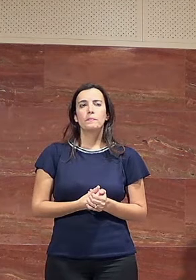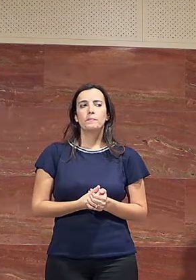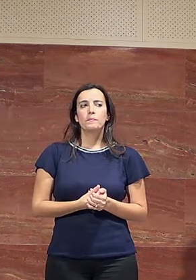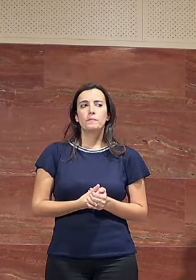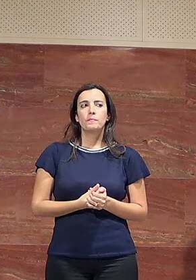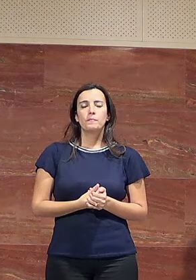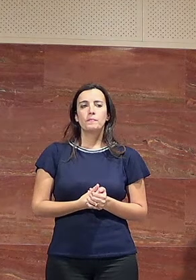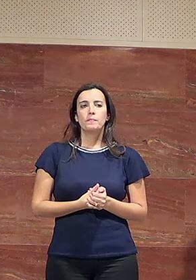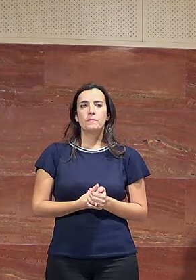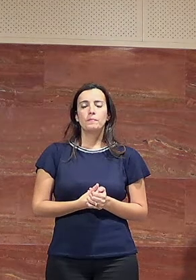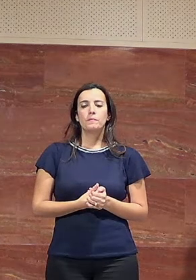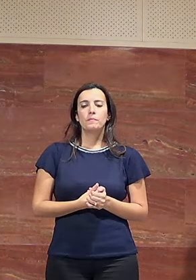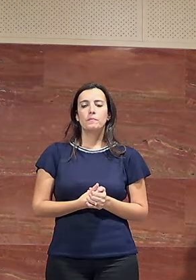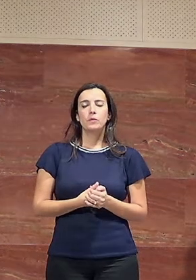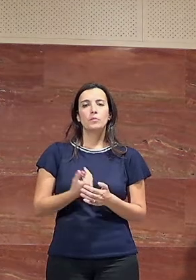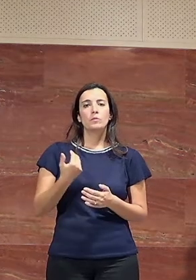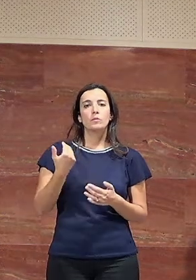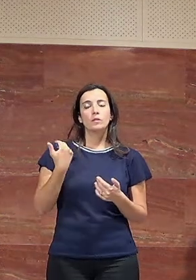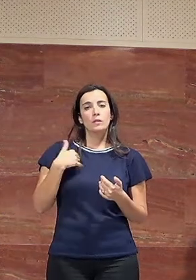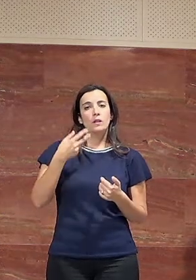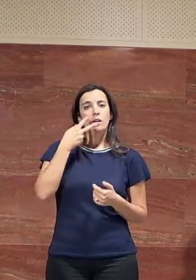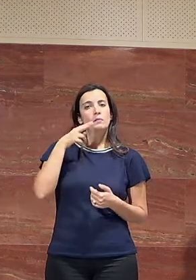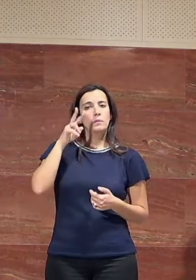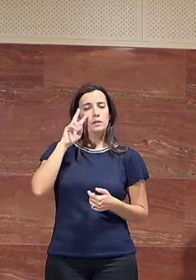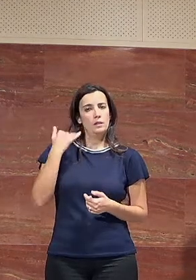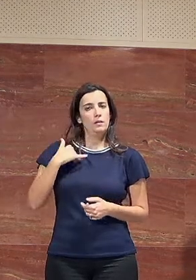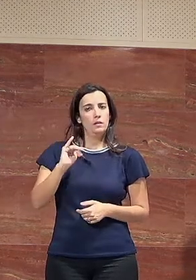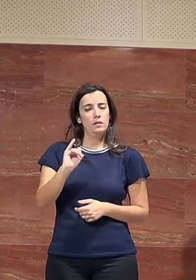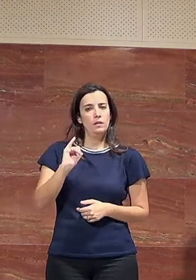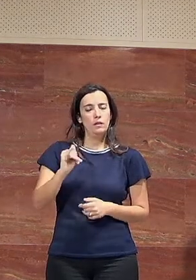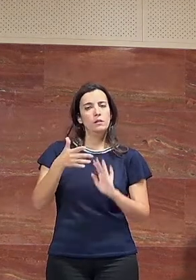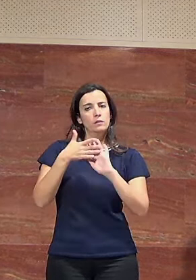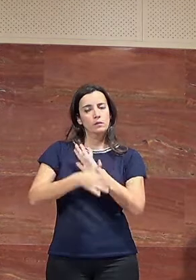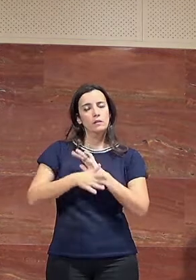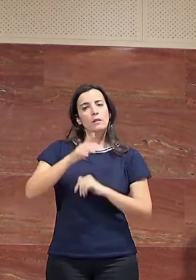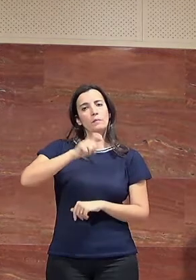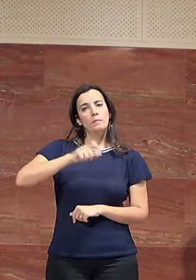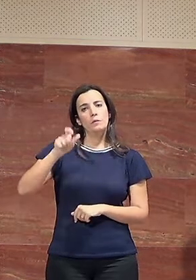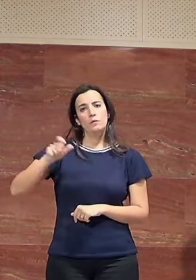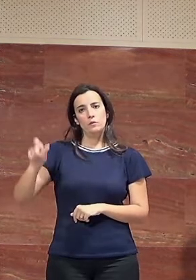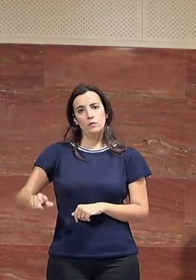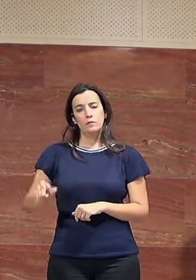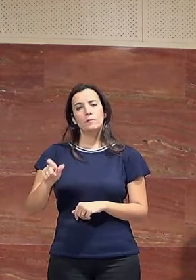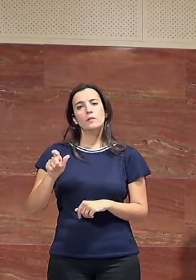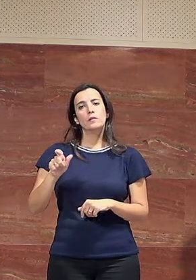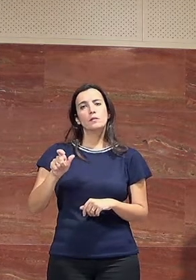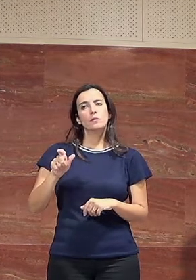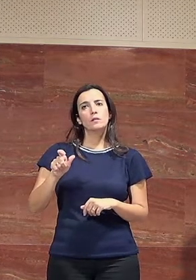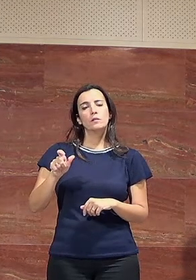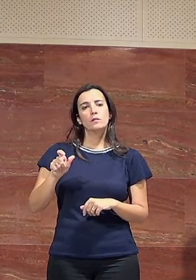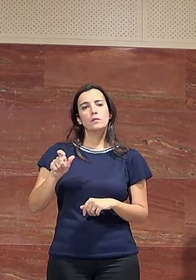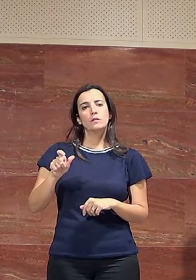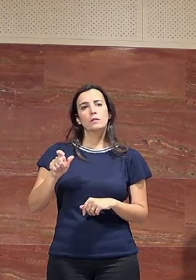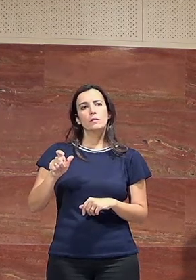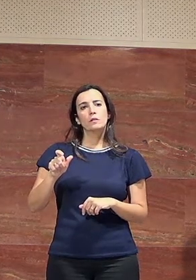cuando tienen un poco de experiencia, creo que las personas hacen mucho más, pagan atención